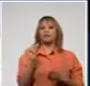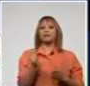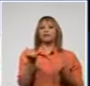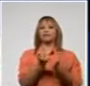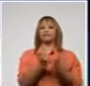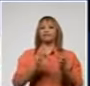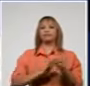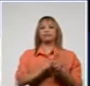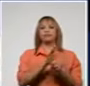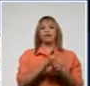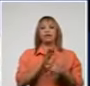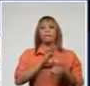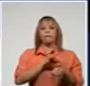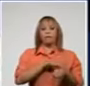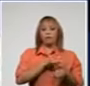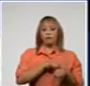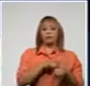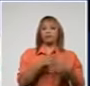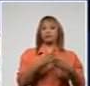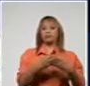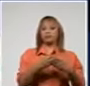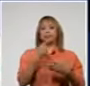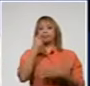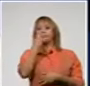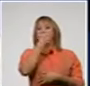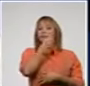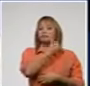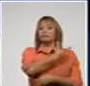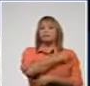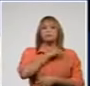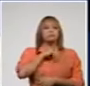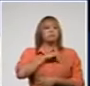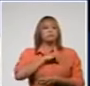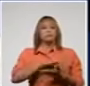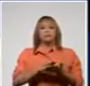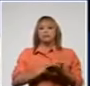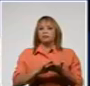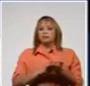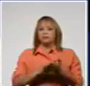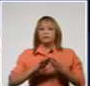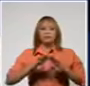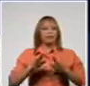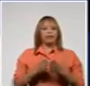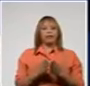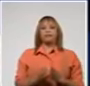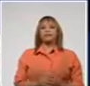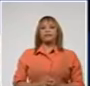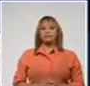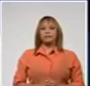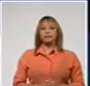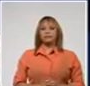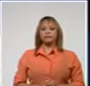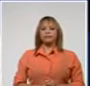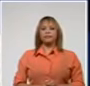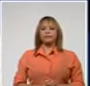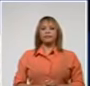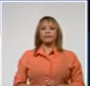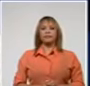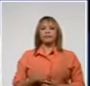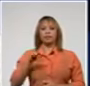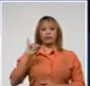el momento del diagnóstico han sido asintomáticos totalmente. Los